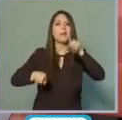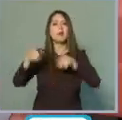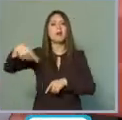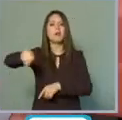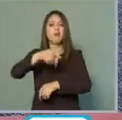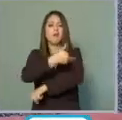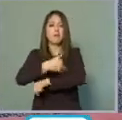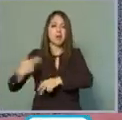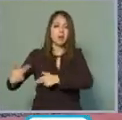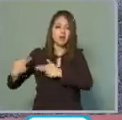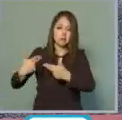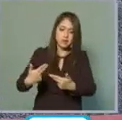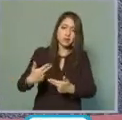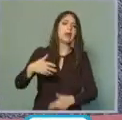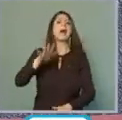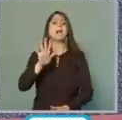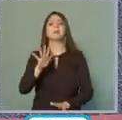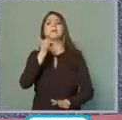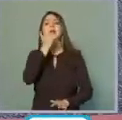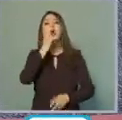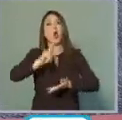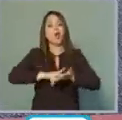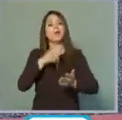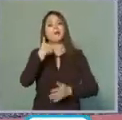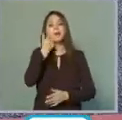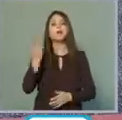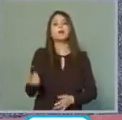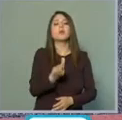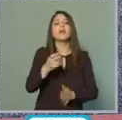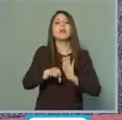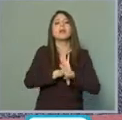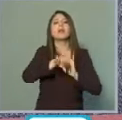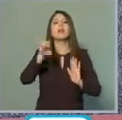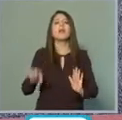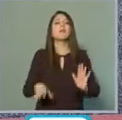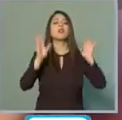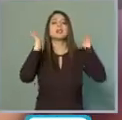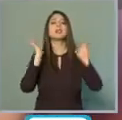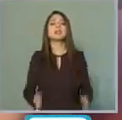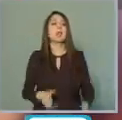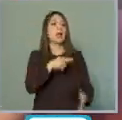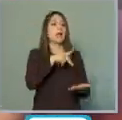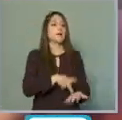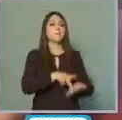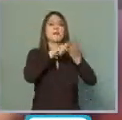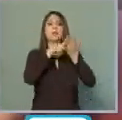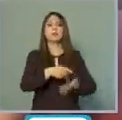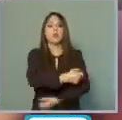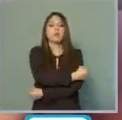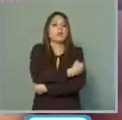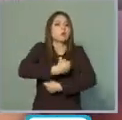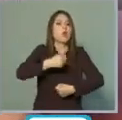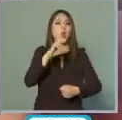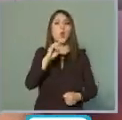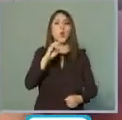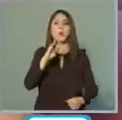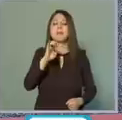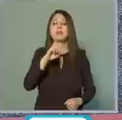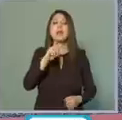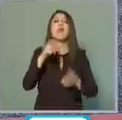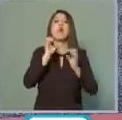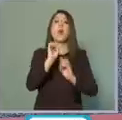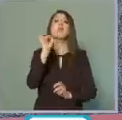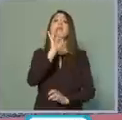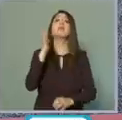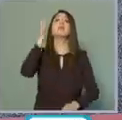sea, otra vez, a partir de cuándo ese peso ya se considera como si fuera obesidad o propenso a la obesidad